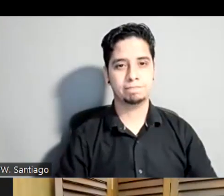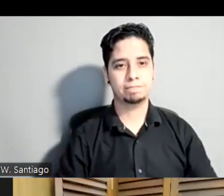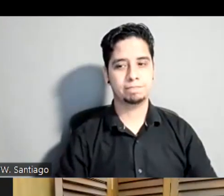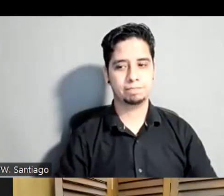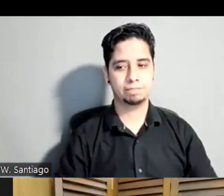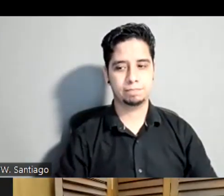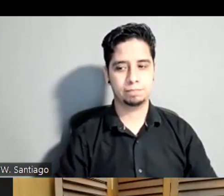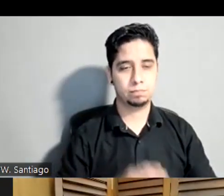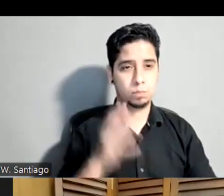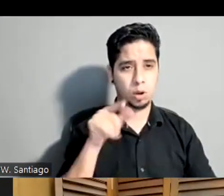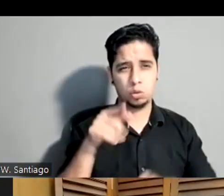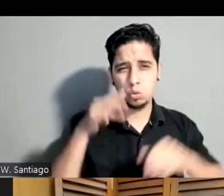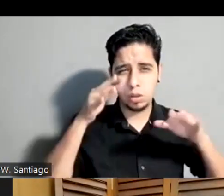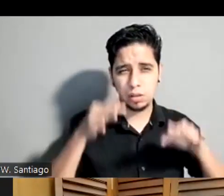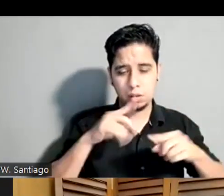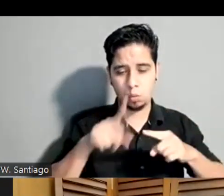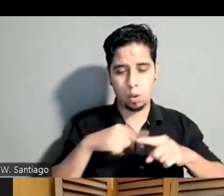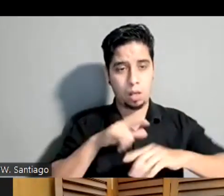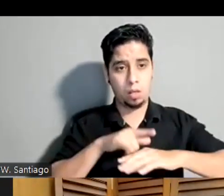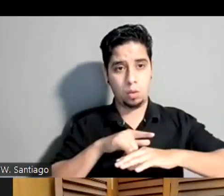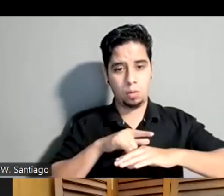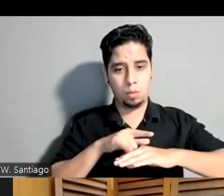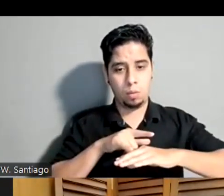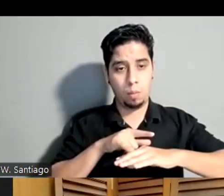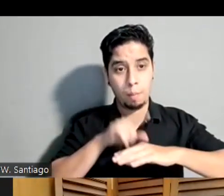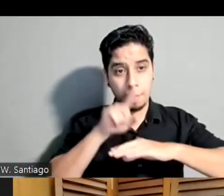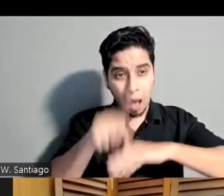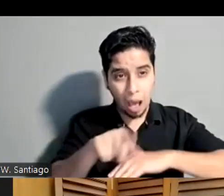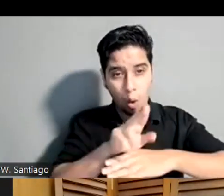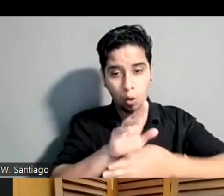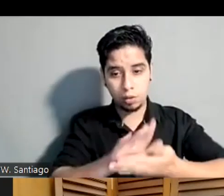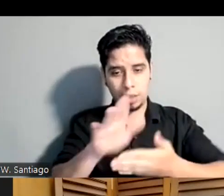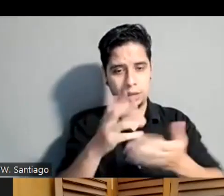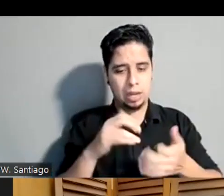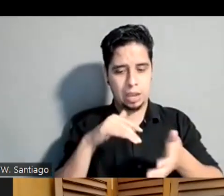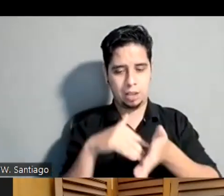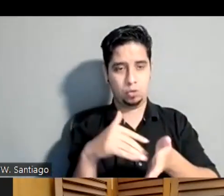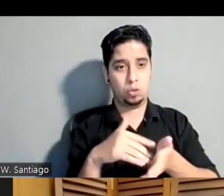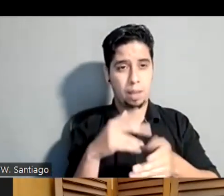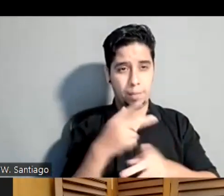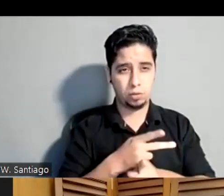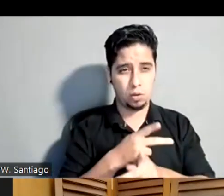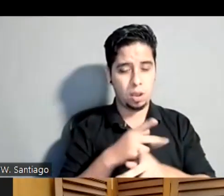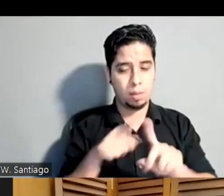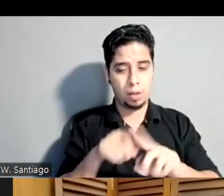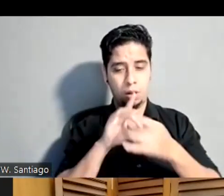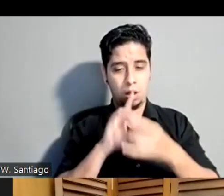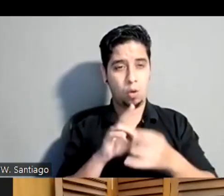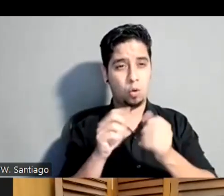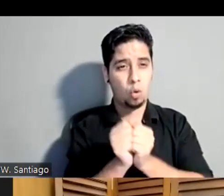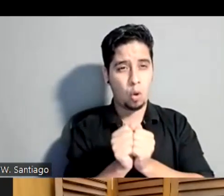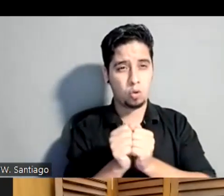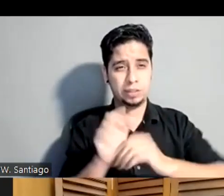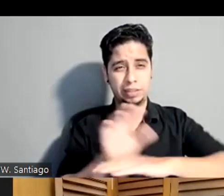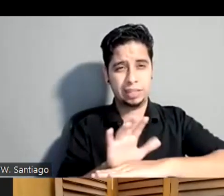¿Por qué decides cuando vas a la universidad estudiar producción, pero para cine? O sea, ¿cuál fue ese movimiento?